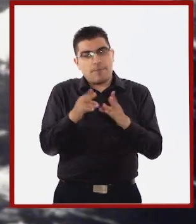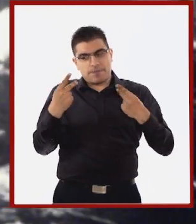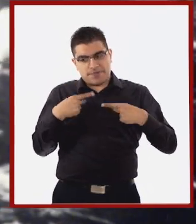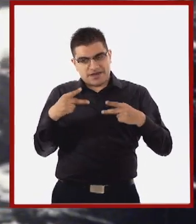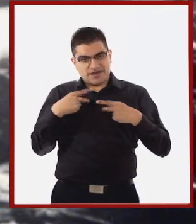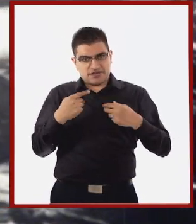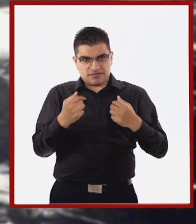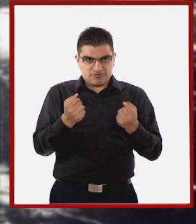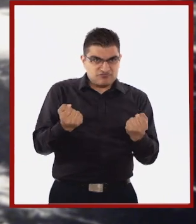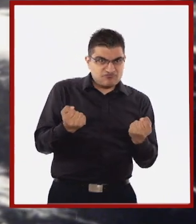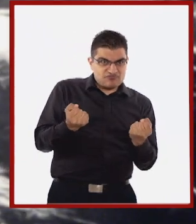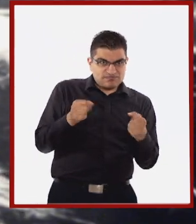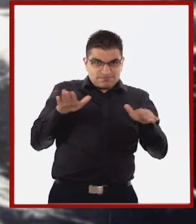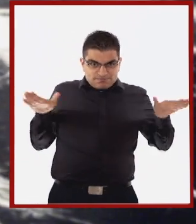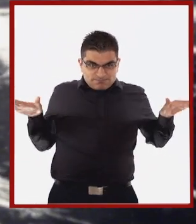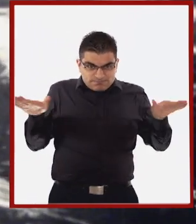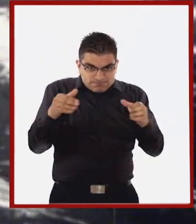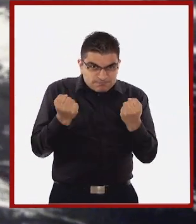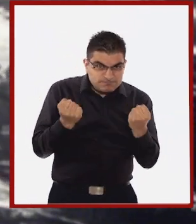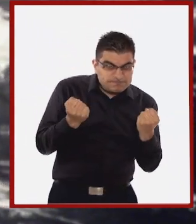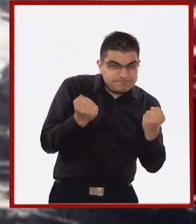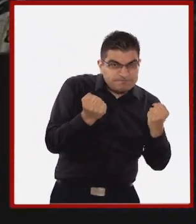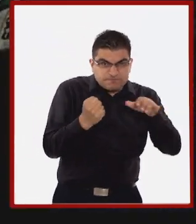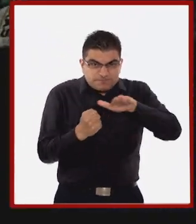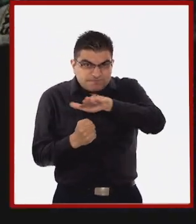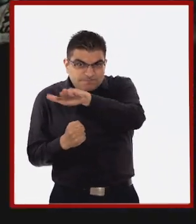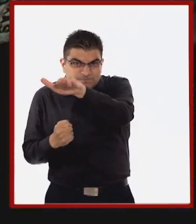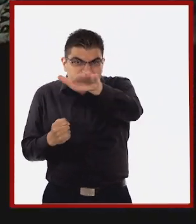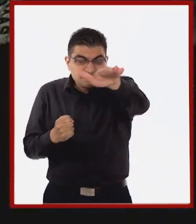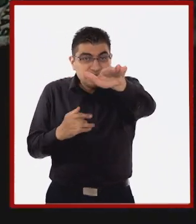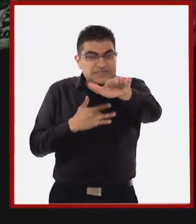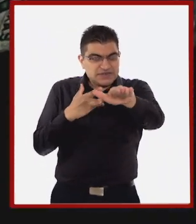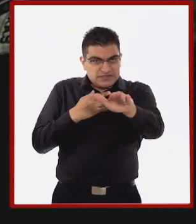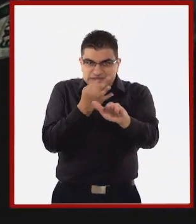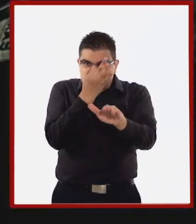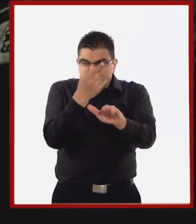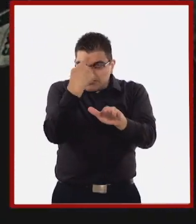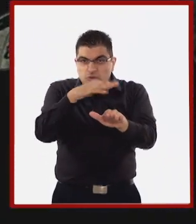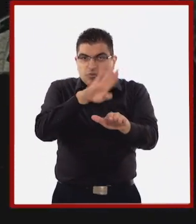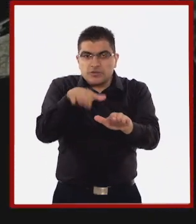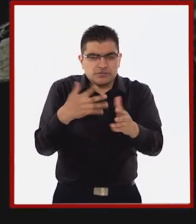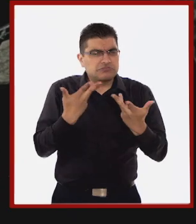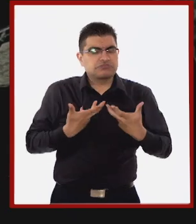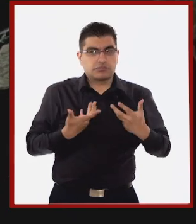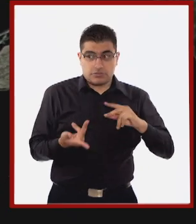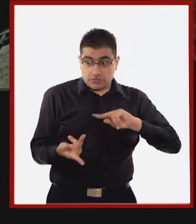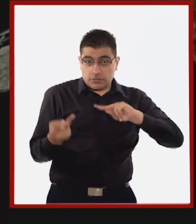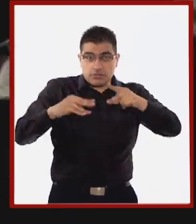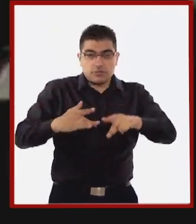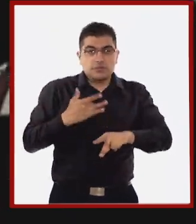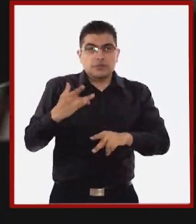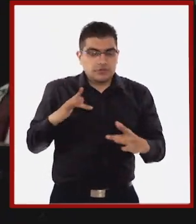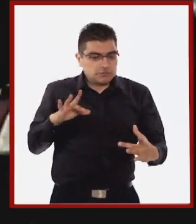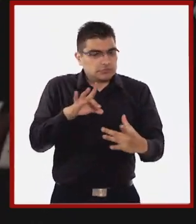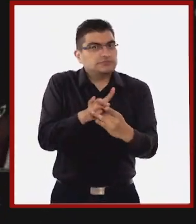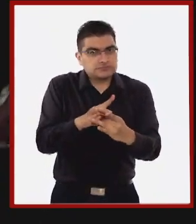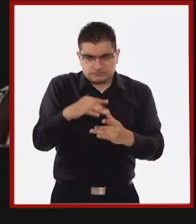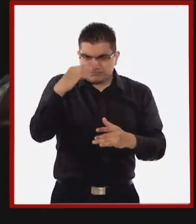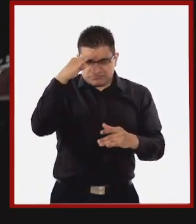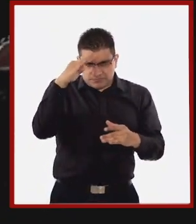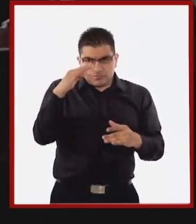guerra siente la llegada de su propia muerte. La empatía es un ejercicio en que comprendemos y compartimos lo que